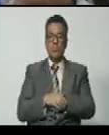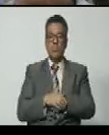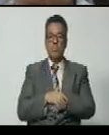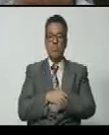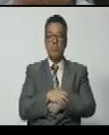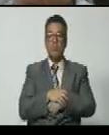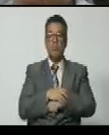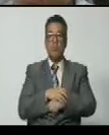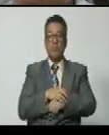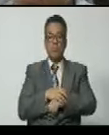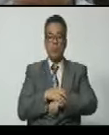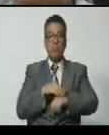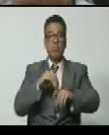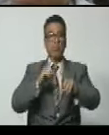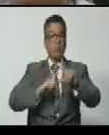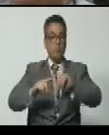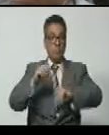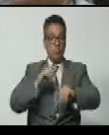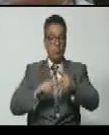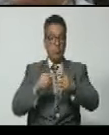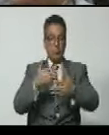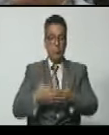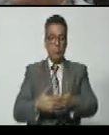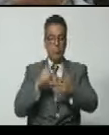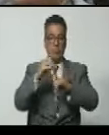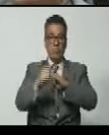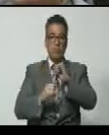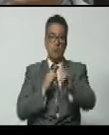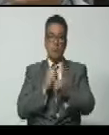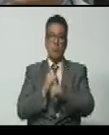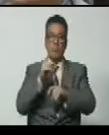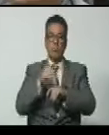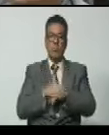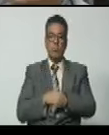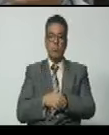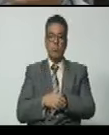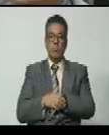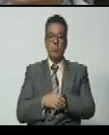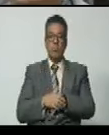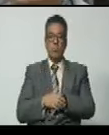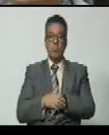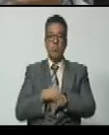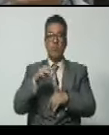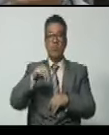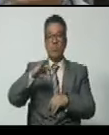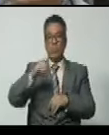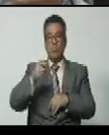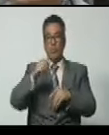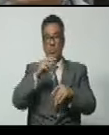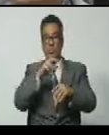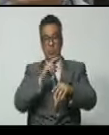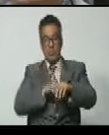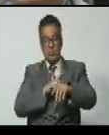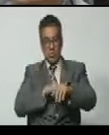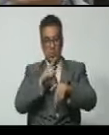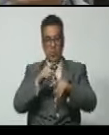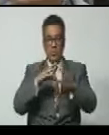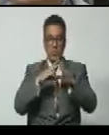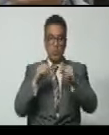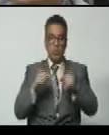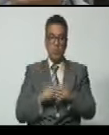tanto su licenciatura en la Escuela de Estudios Internacionales, los magíster y doctorados que tiene, casi